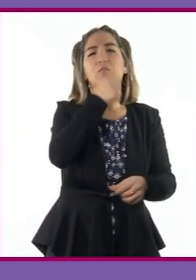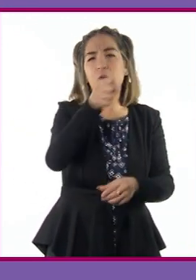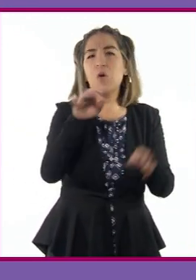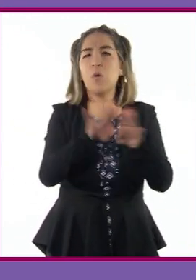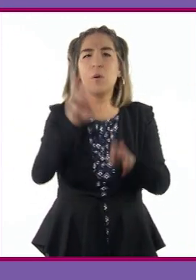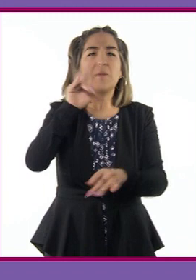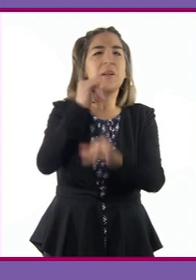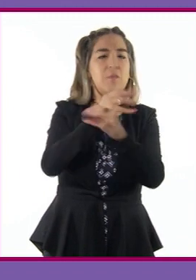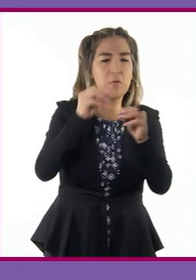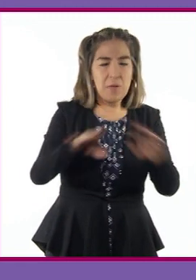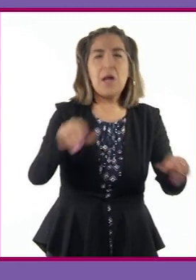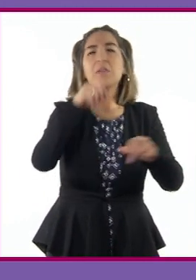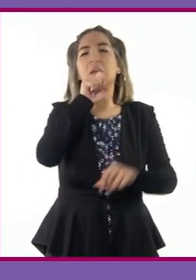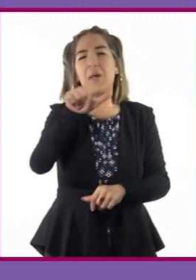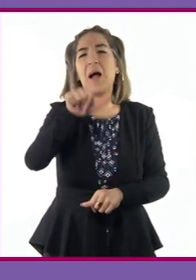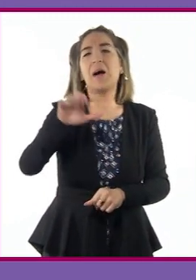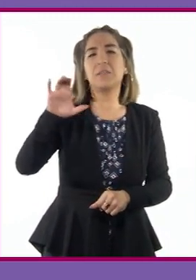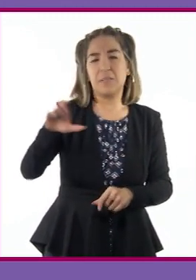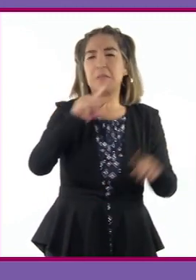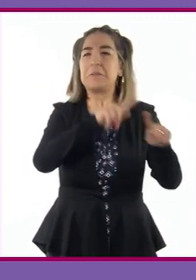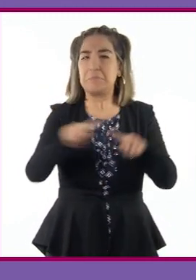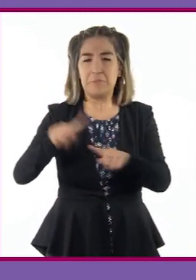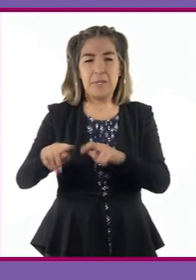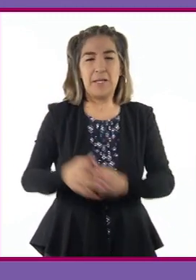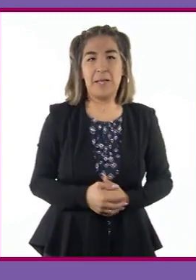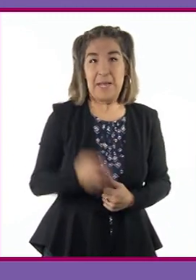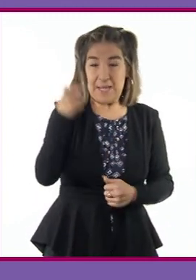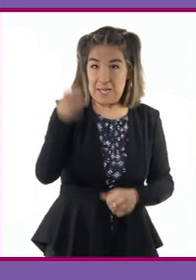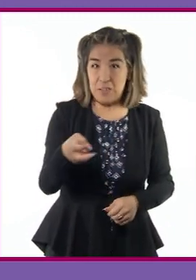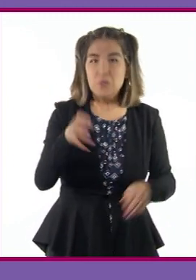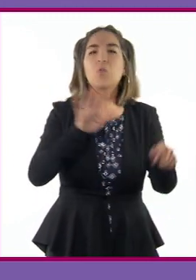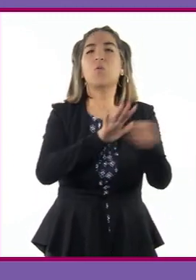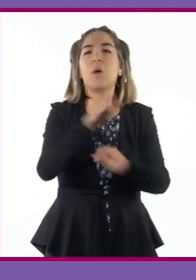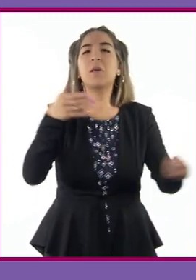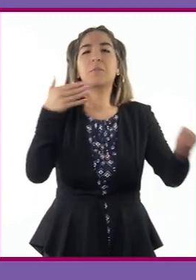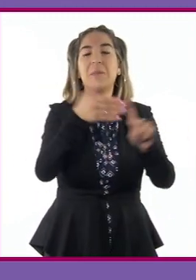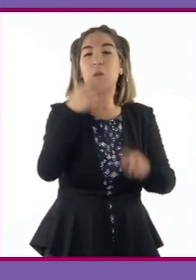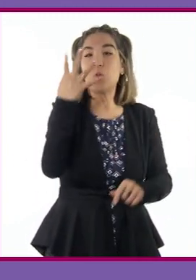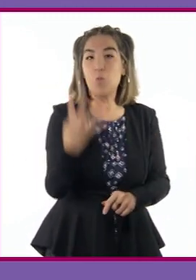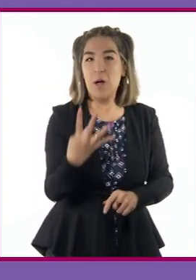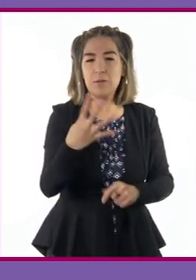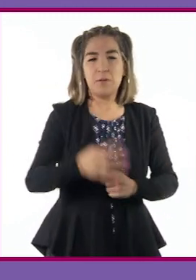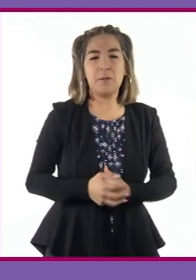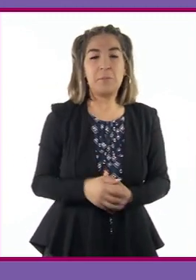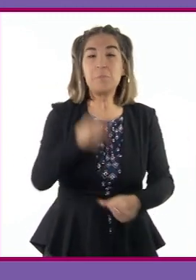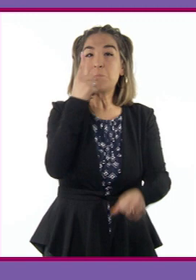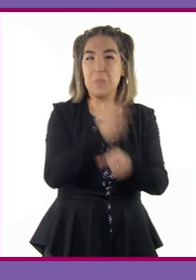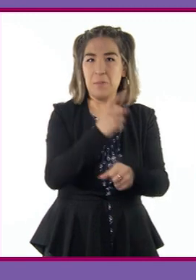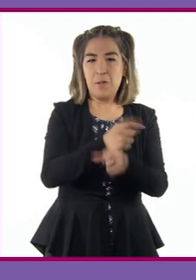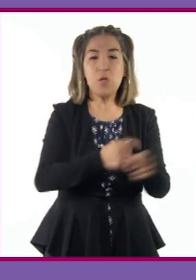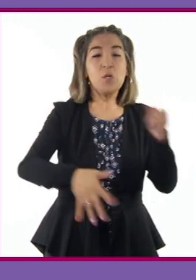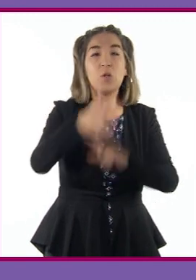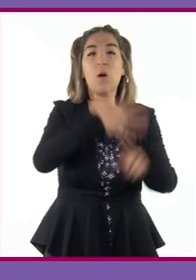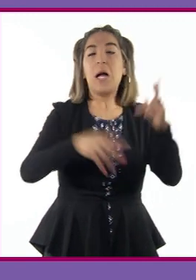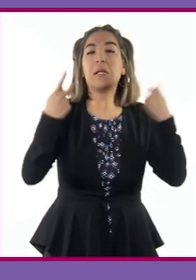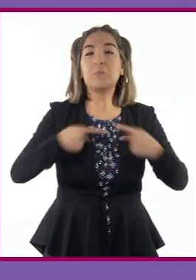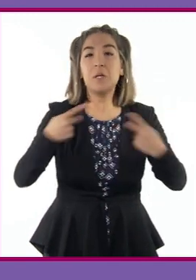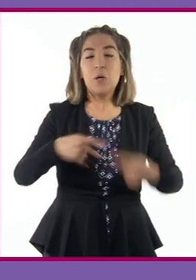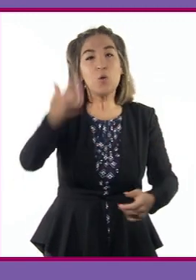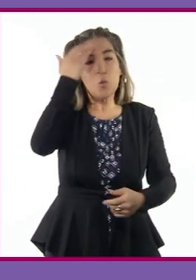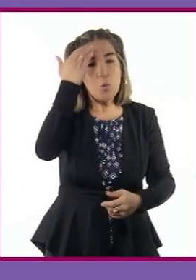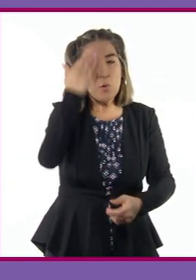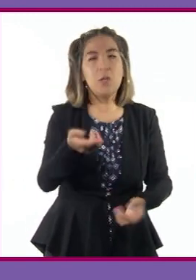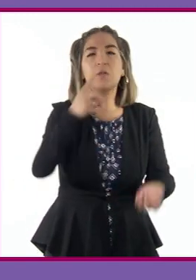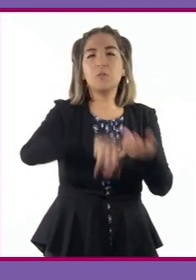civiles, entre otros. Con ellas se persiguen cuatro propósitos. 1. Que la población conozca y evalúe